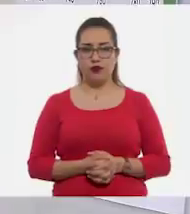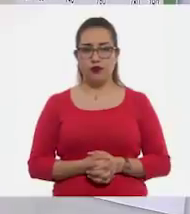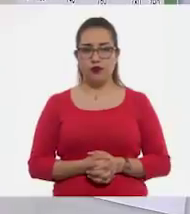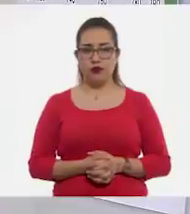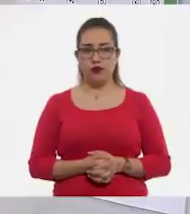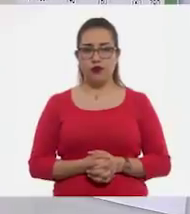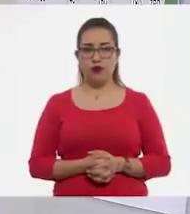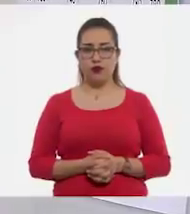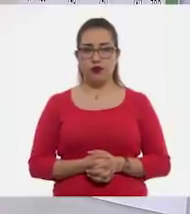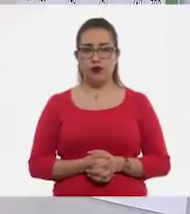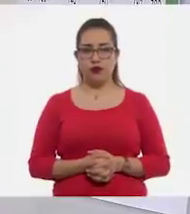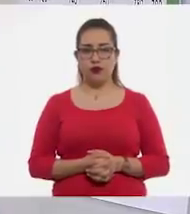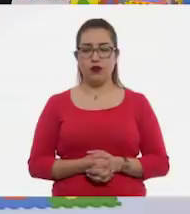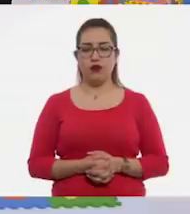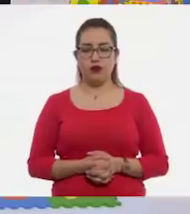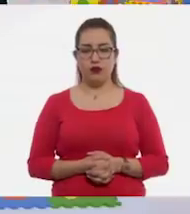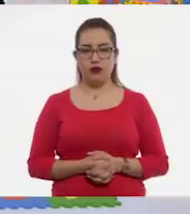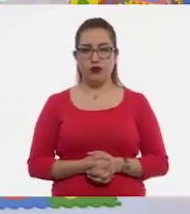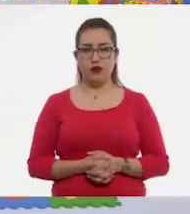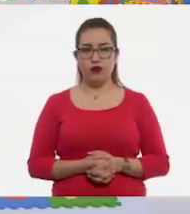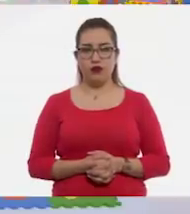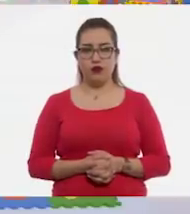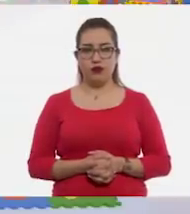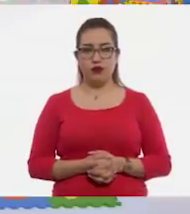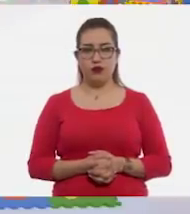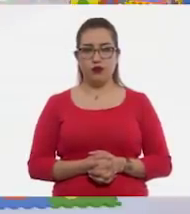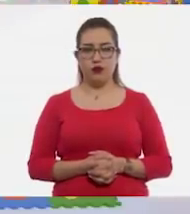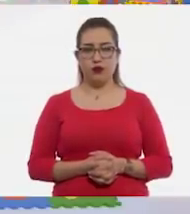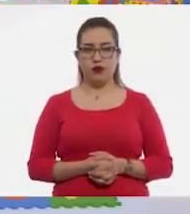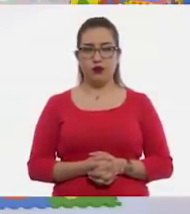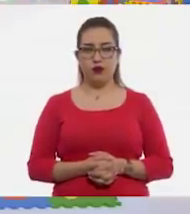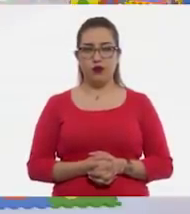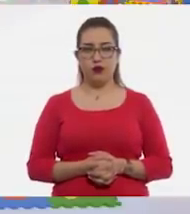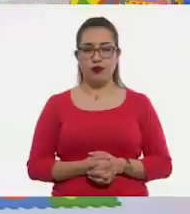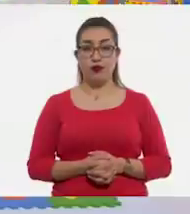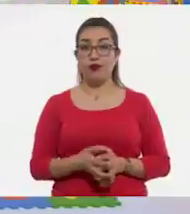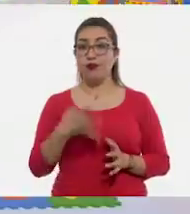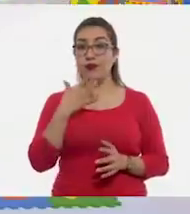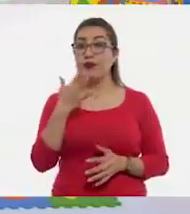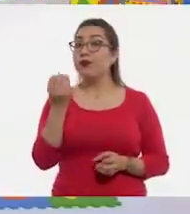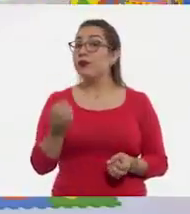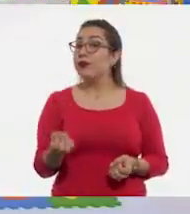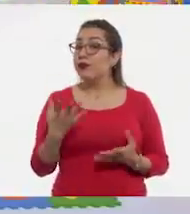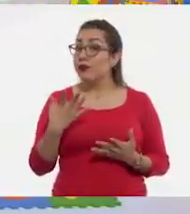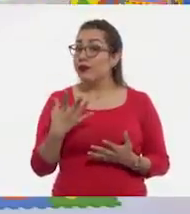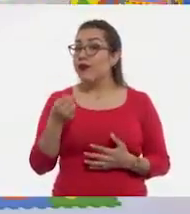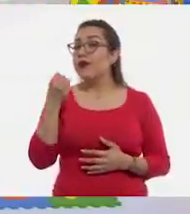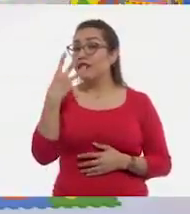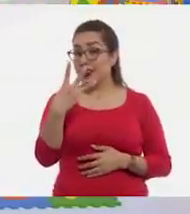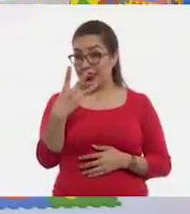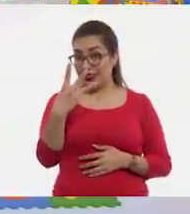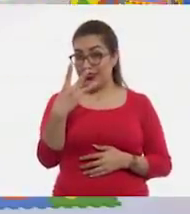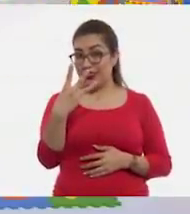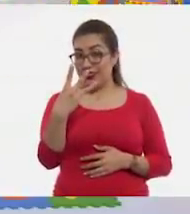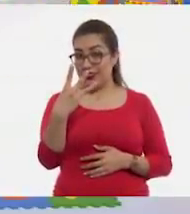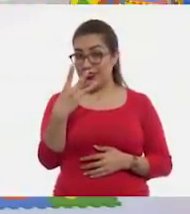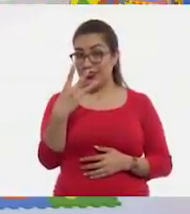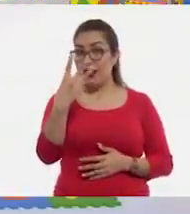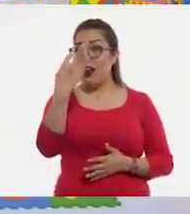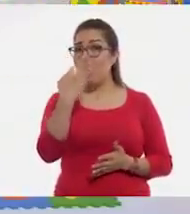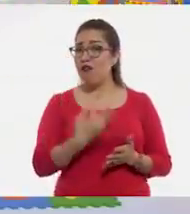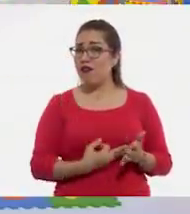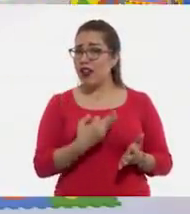Aquí está esta otra. ¿Te pasa otra? Muy bien. ¿Cuántas llevamos? 3. Y tenemos que